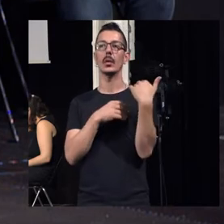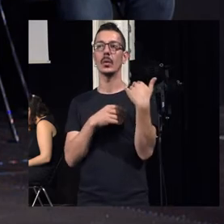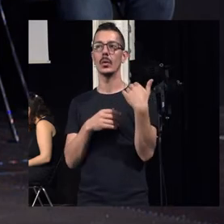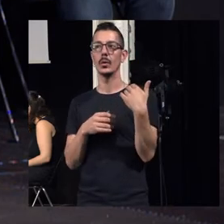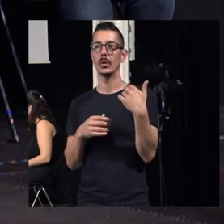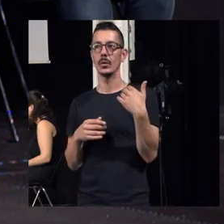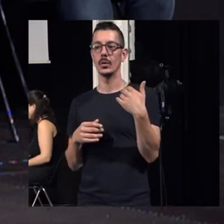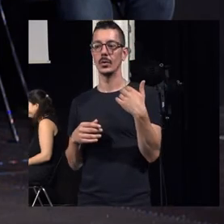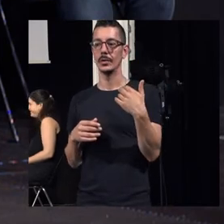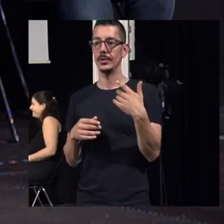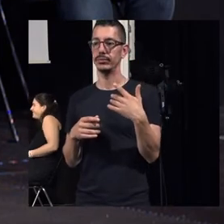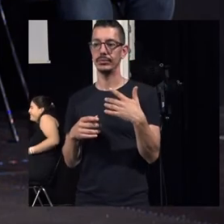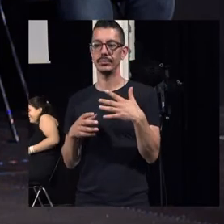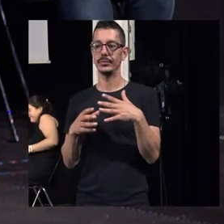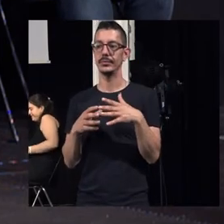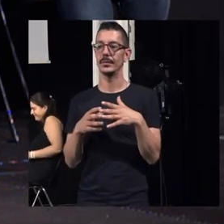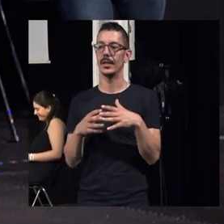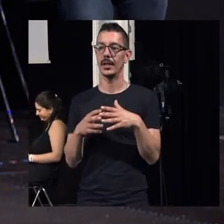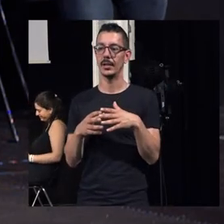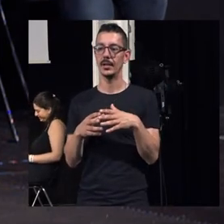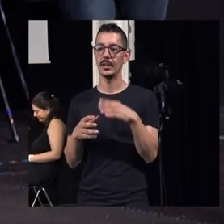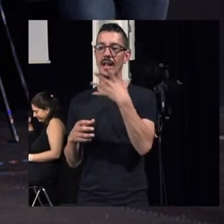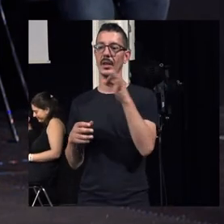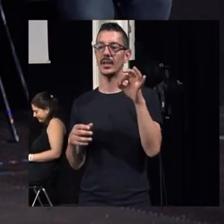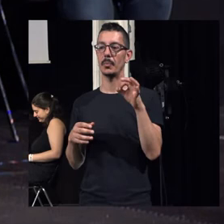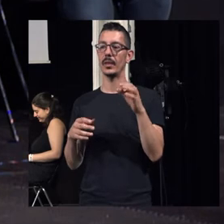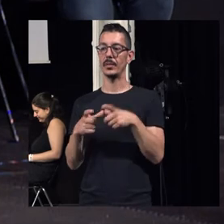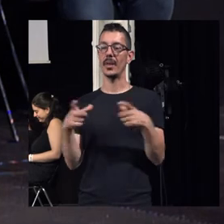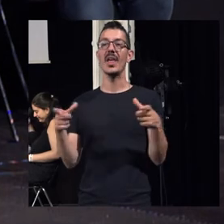arriba y me pongo de un cachondo que no vea.